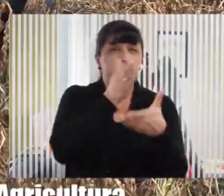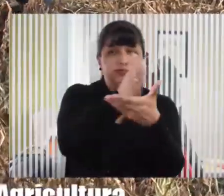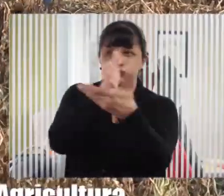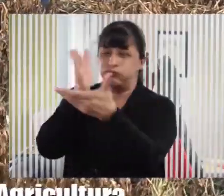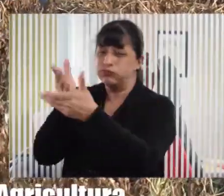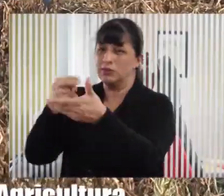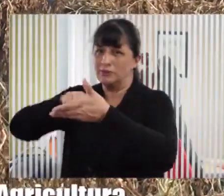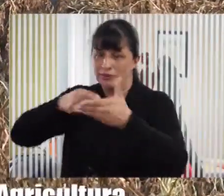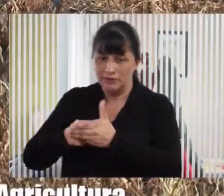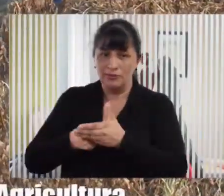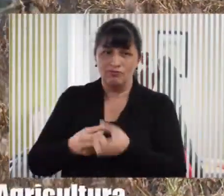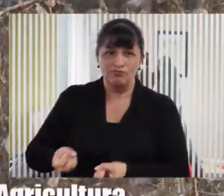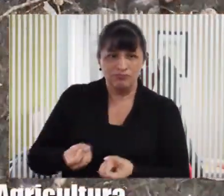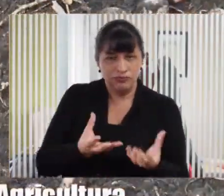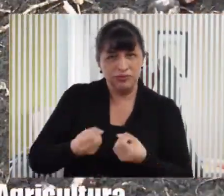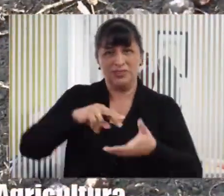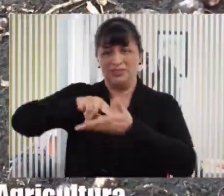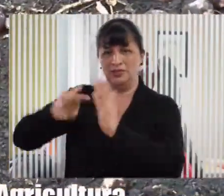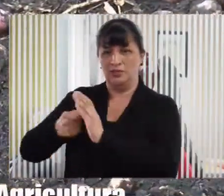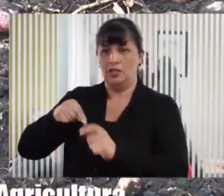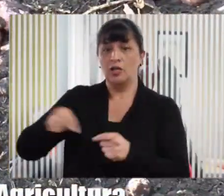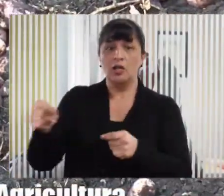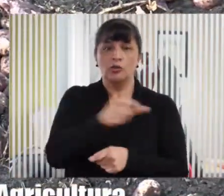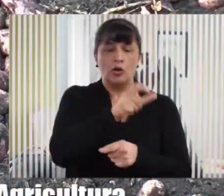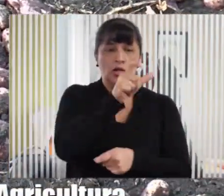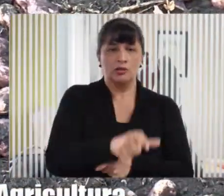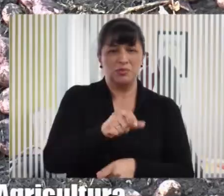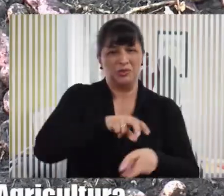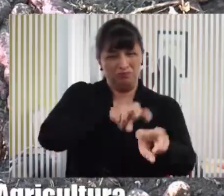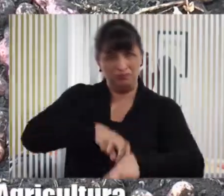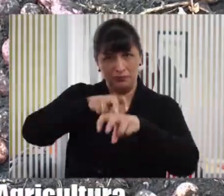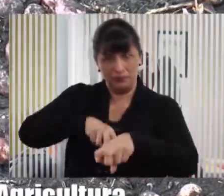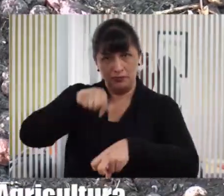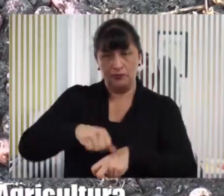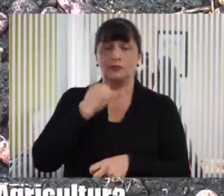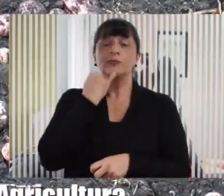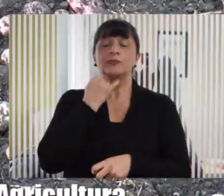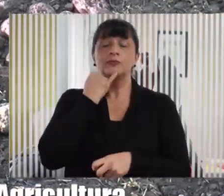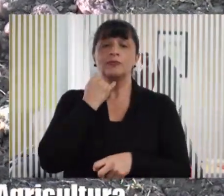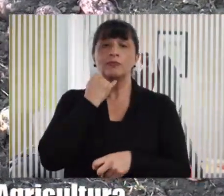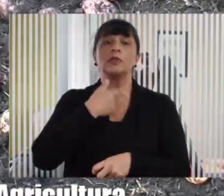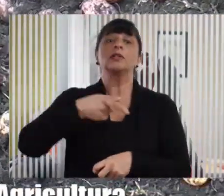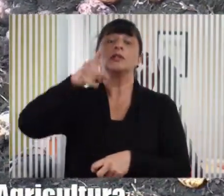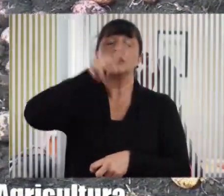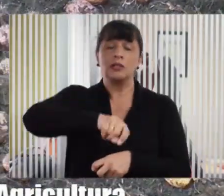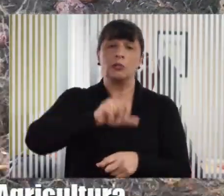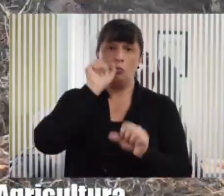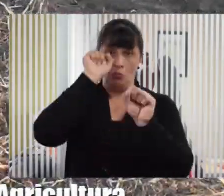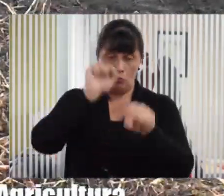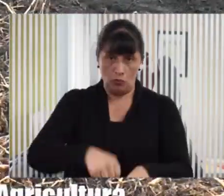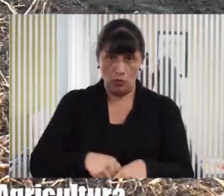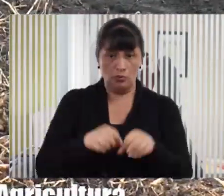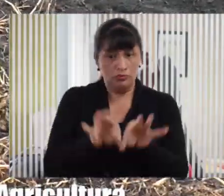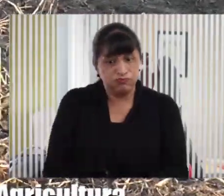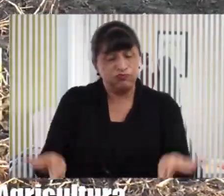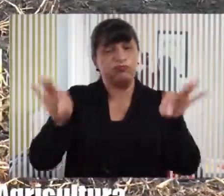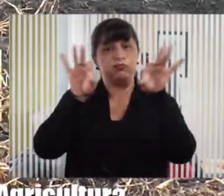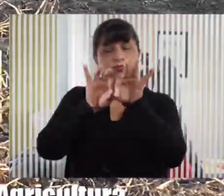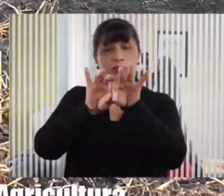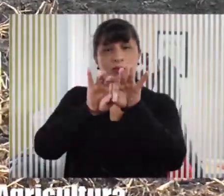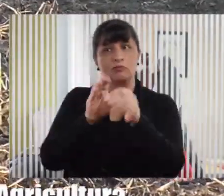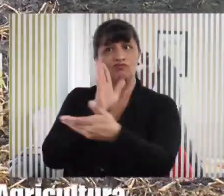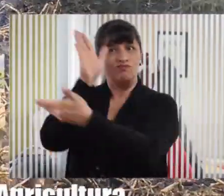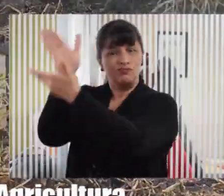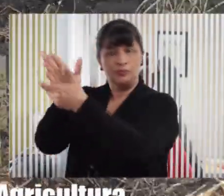asistencia técnica, transferencia de tecnología a nuestros paperos del municipio y a su vez también logramos una gestión muy importante ante el